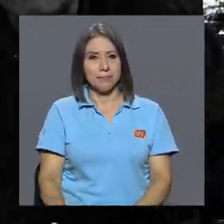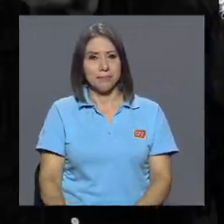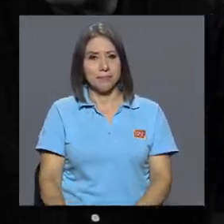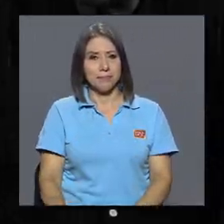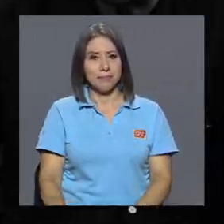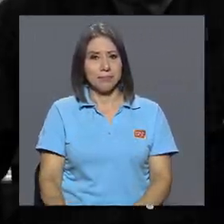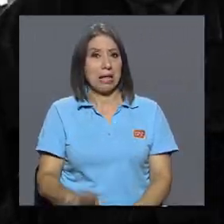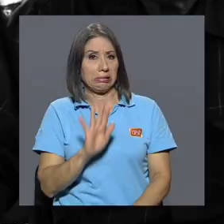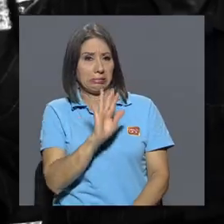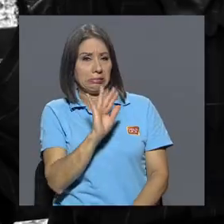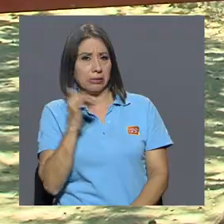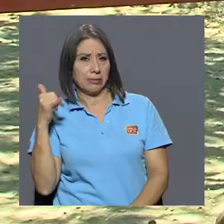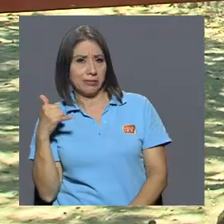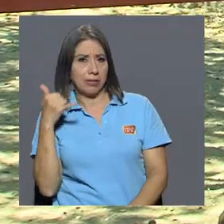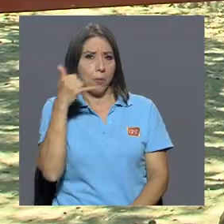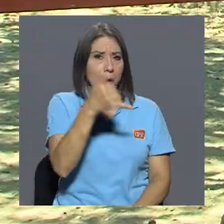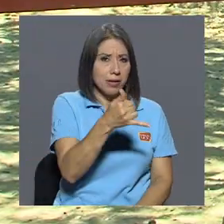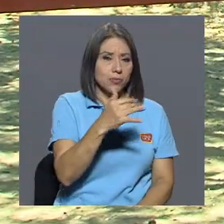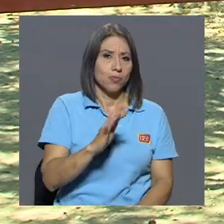Ya se lo paso.